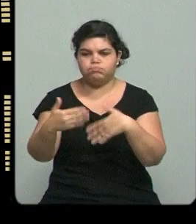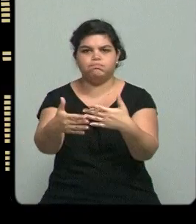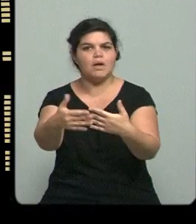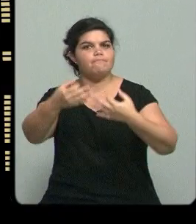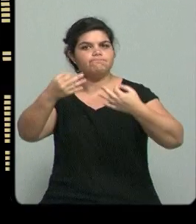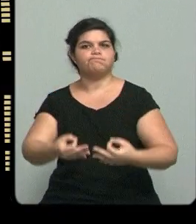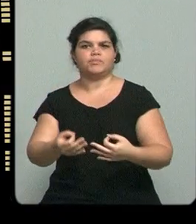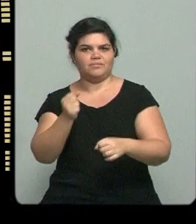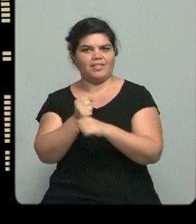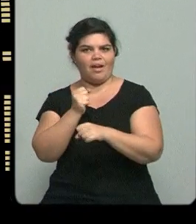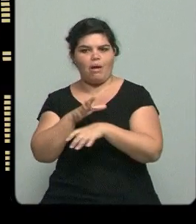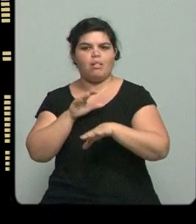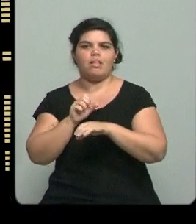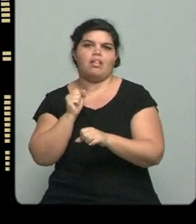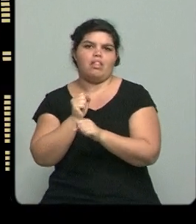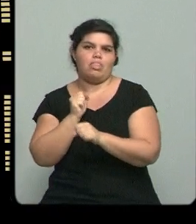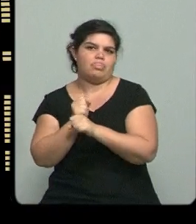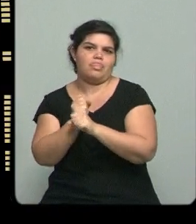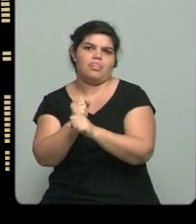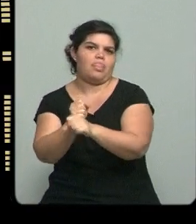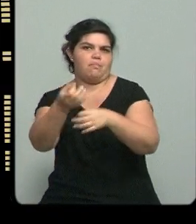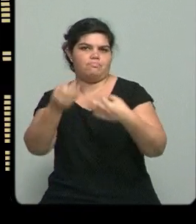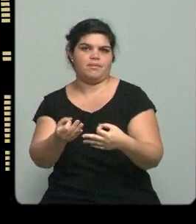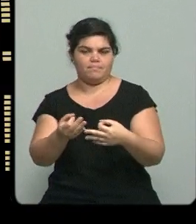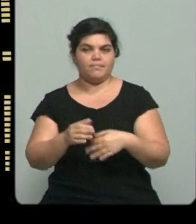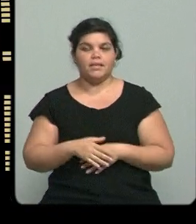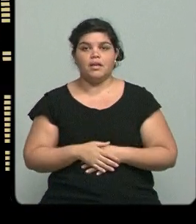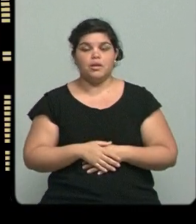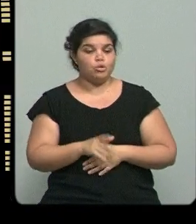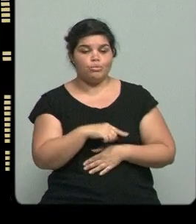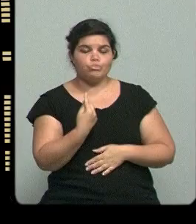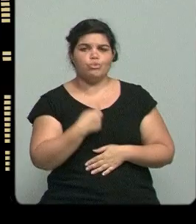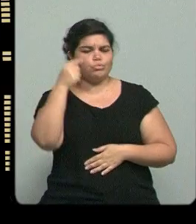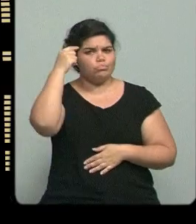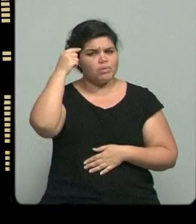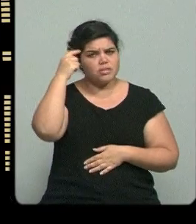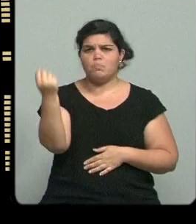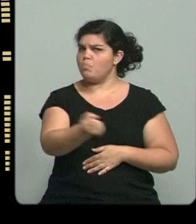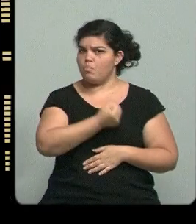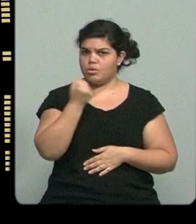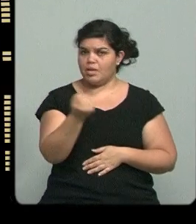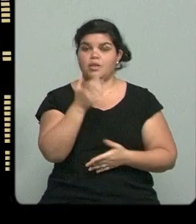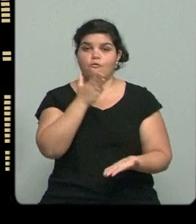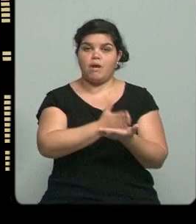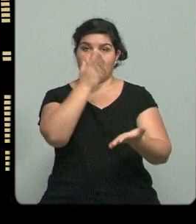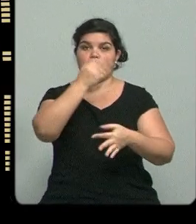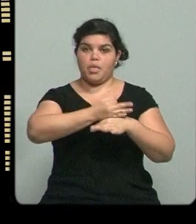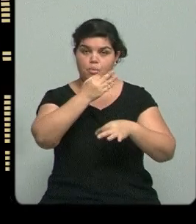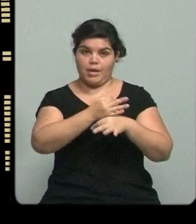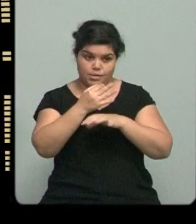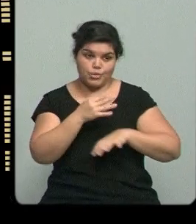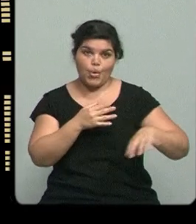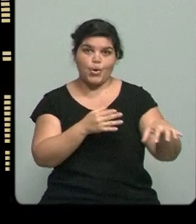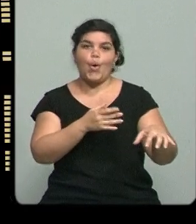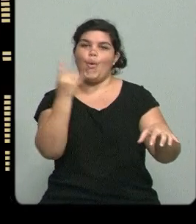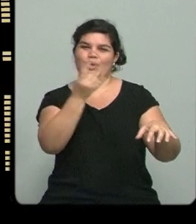eficazmente. Entonces, en ese sentido, nosotros consideramos que es importante generar este espacio desde la Facultad de Educación,